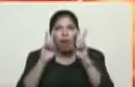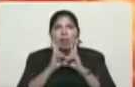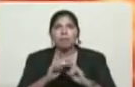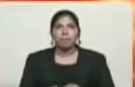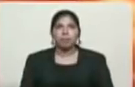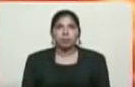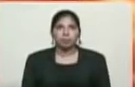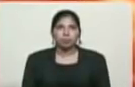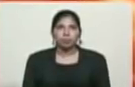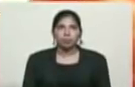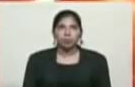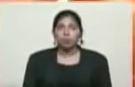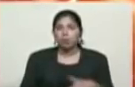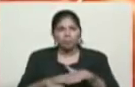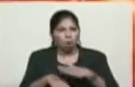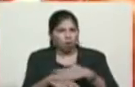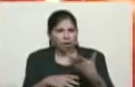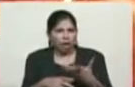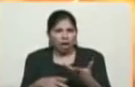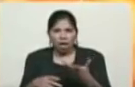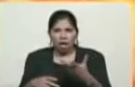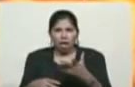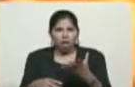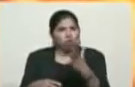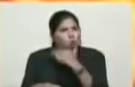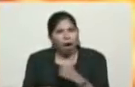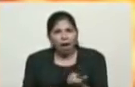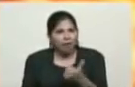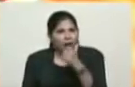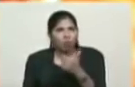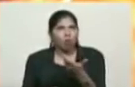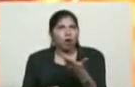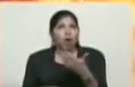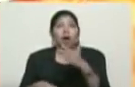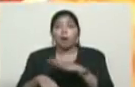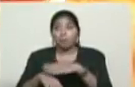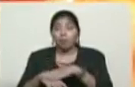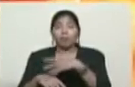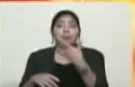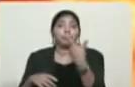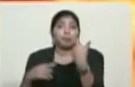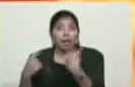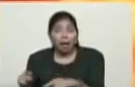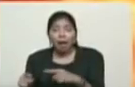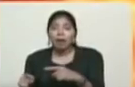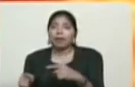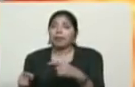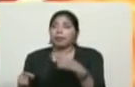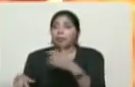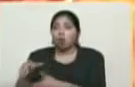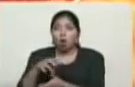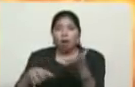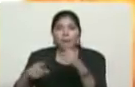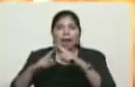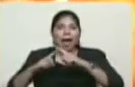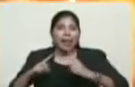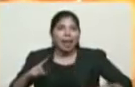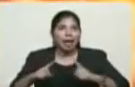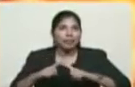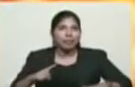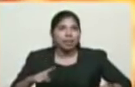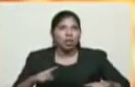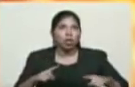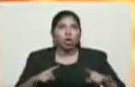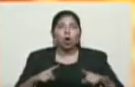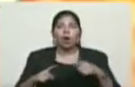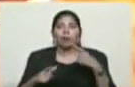producto de este ataque es feroz y brutal de como la guerra al servicio nacional eléctrico que nos ha dado